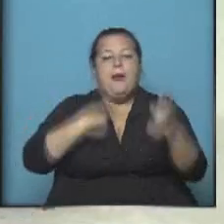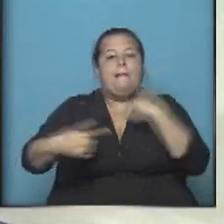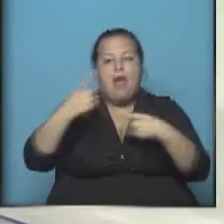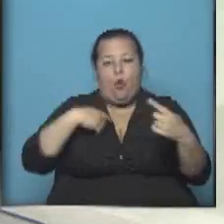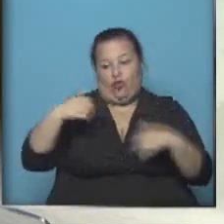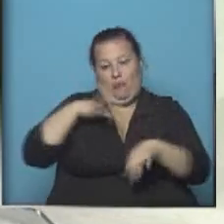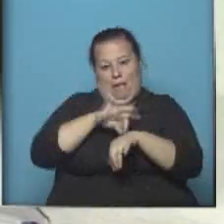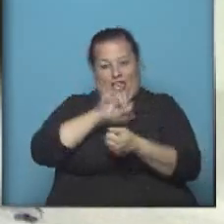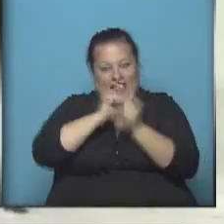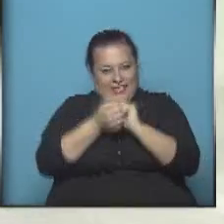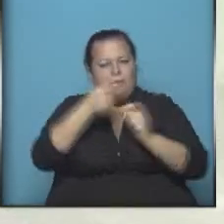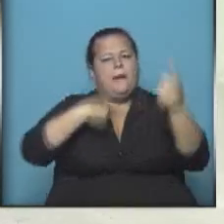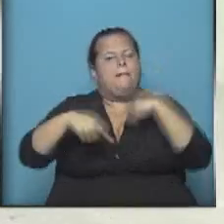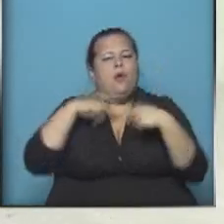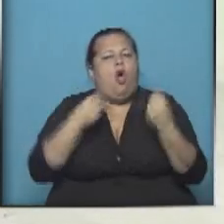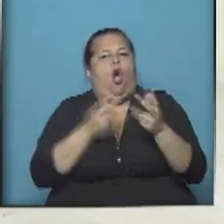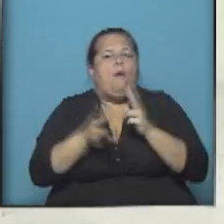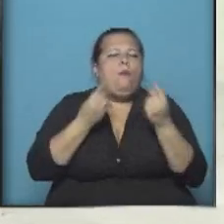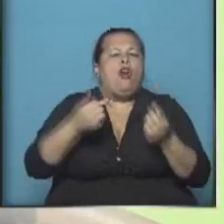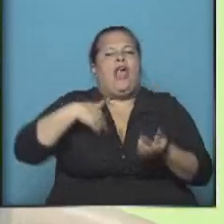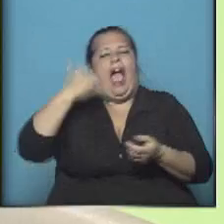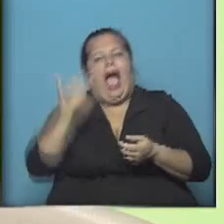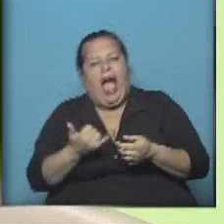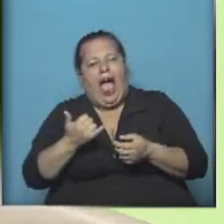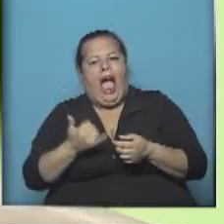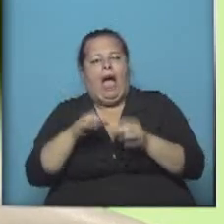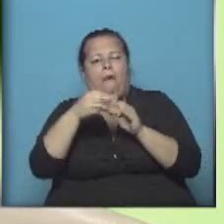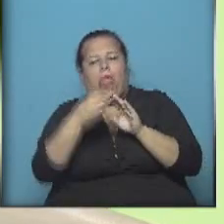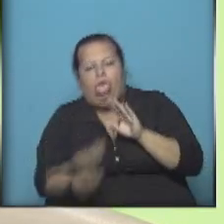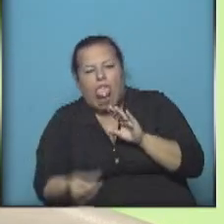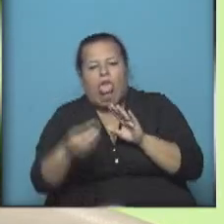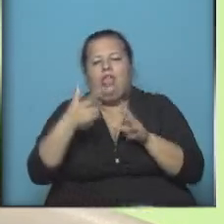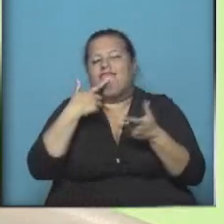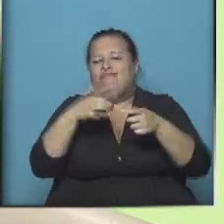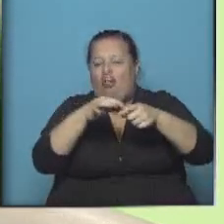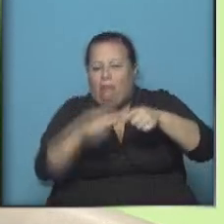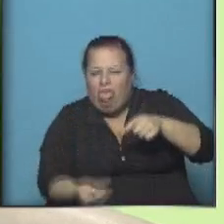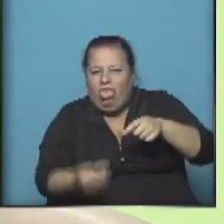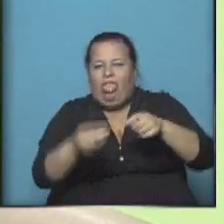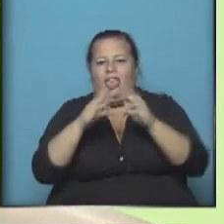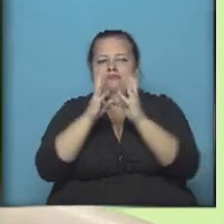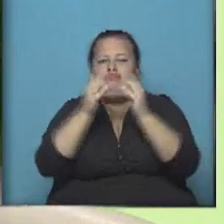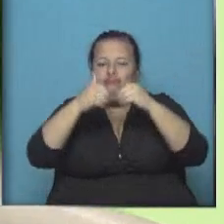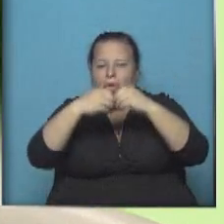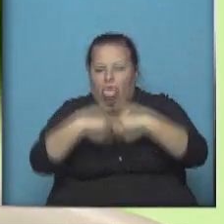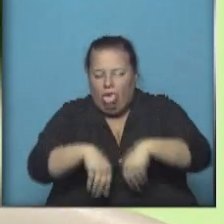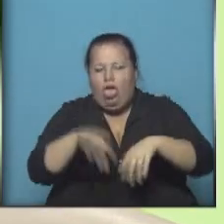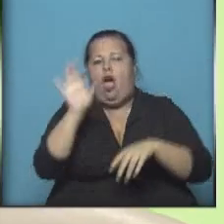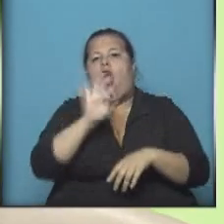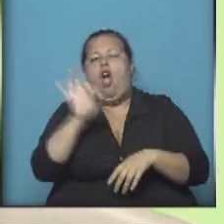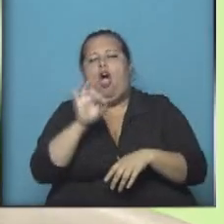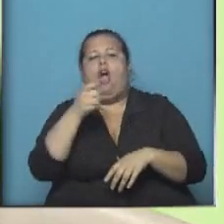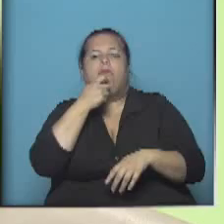como sexólogo, ¿qué me puedo hacer? A ver, porque tengo un colgajo, ¿no?, en los labios menores, o